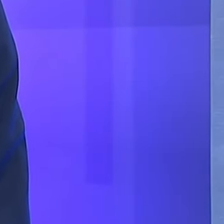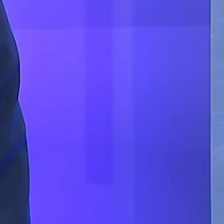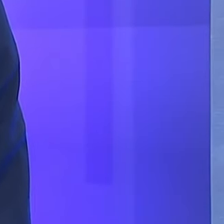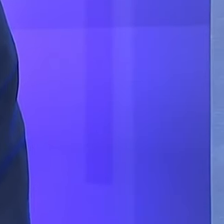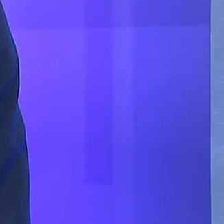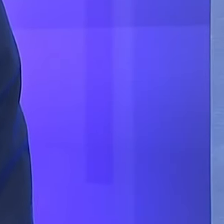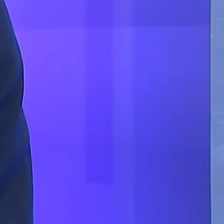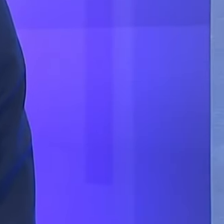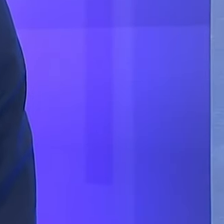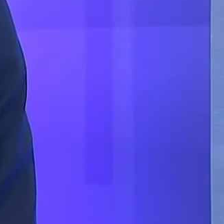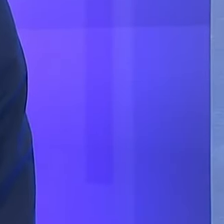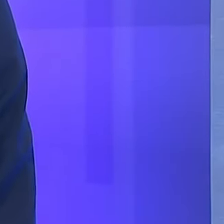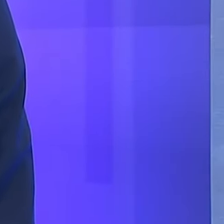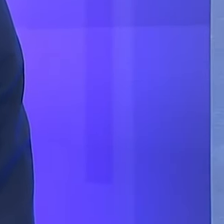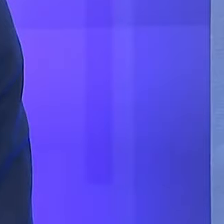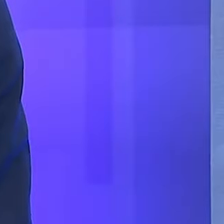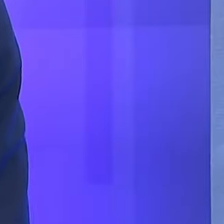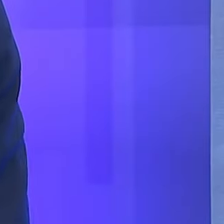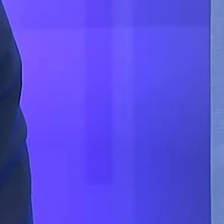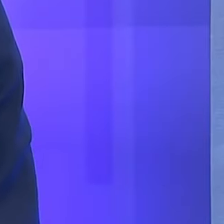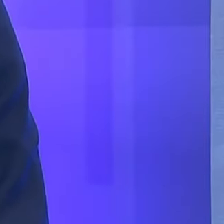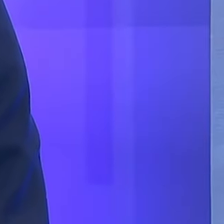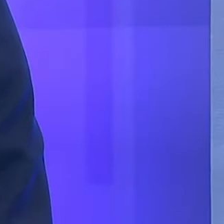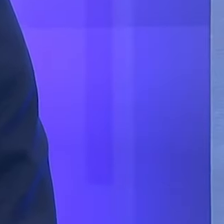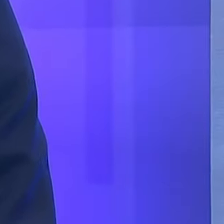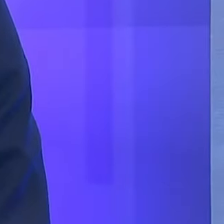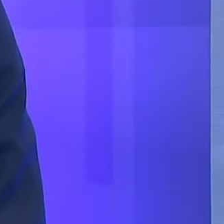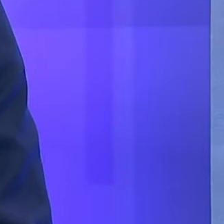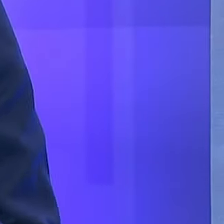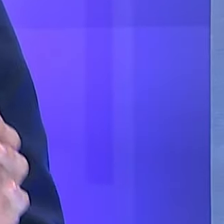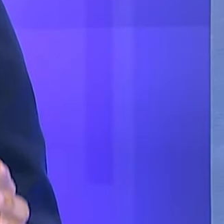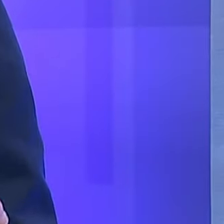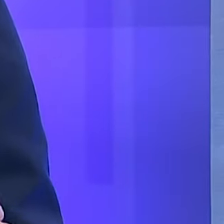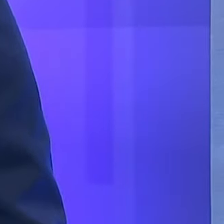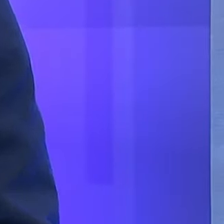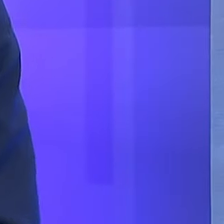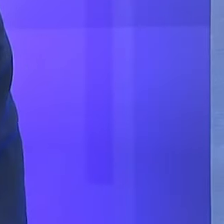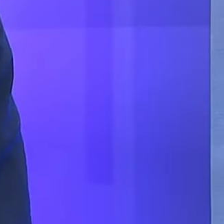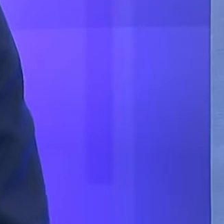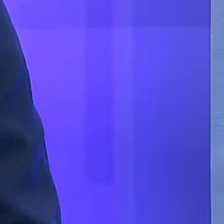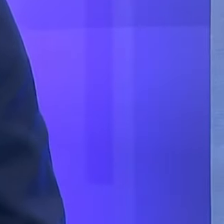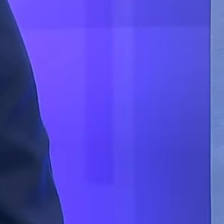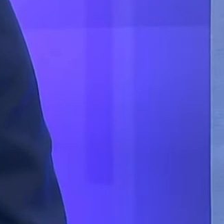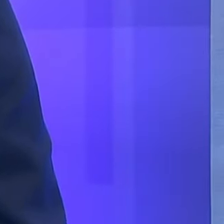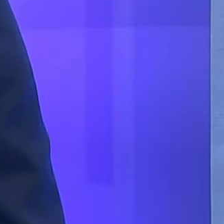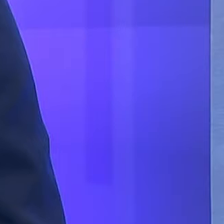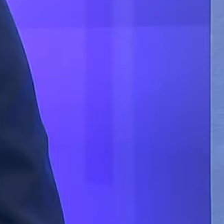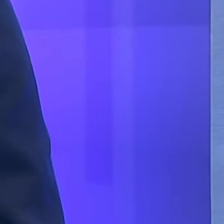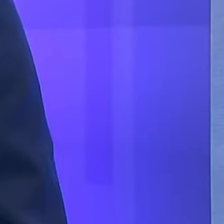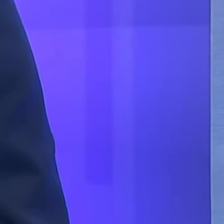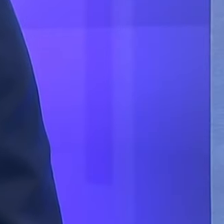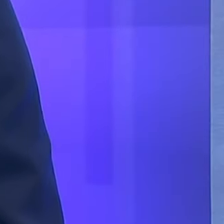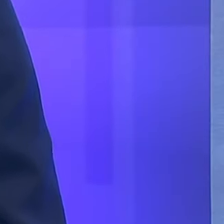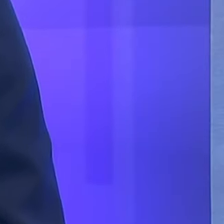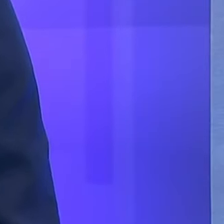le dice que no, que eso no es cierto, que no están mejor, le dicen, ay, excúsanos, es un tema internacional. Pero luego, cuando vemos los datos internacionales,